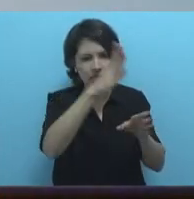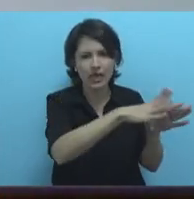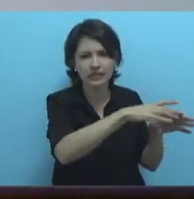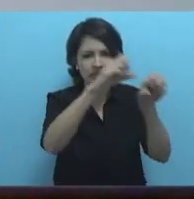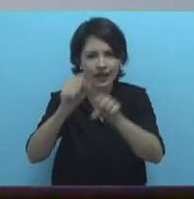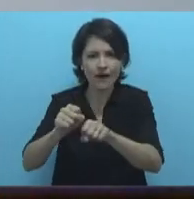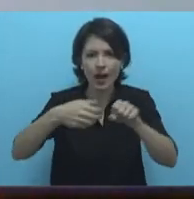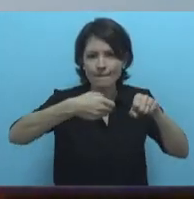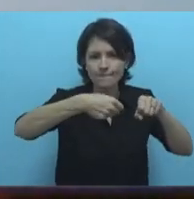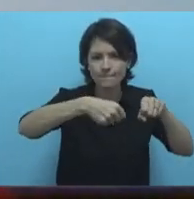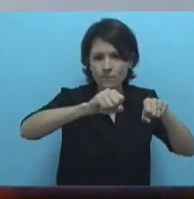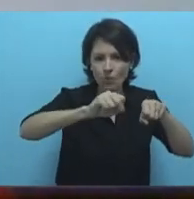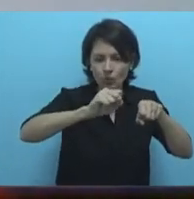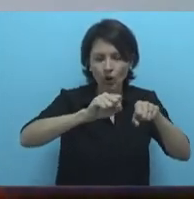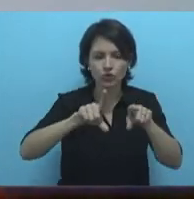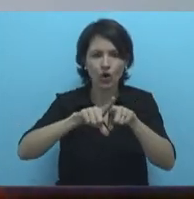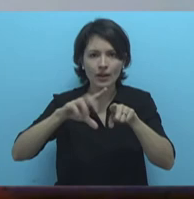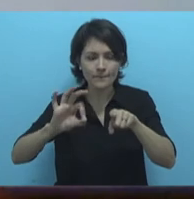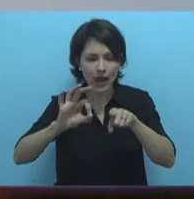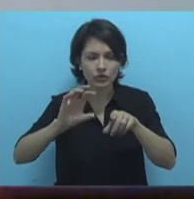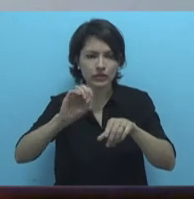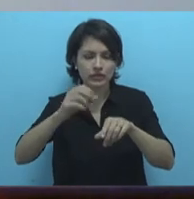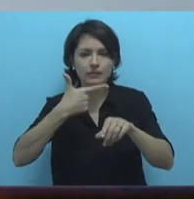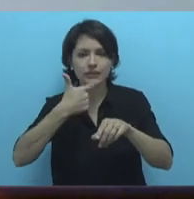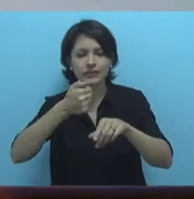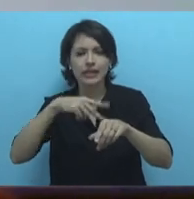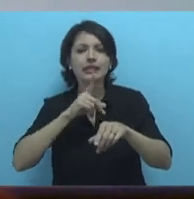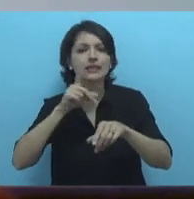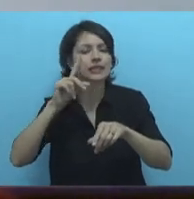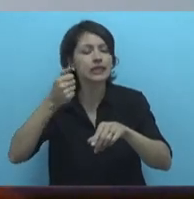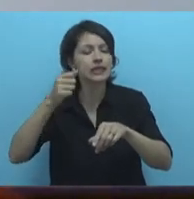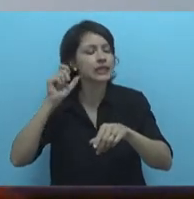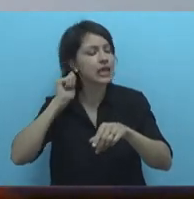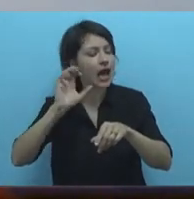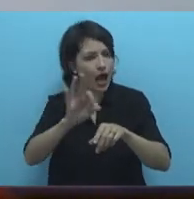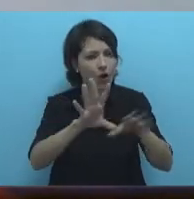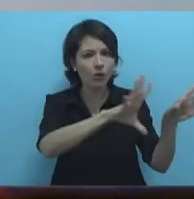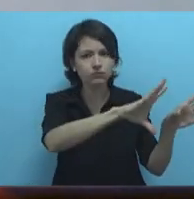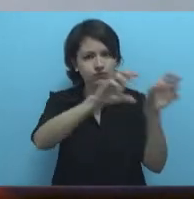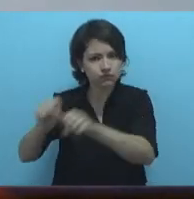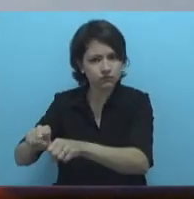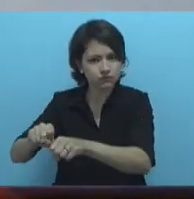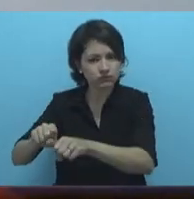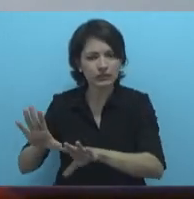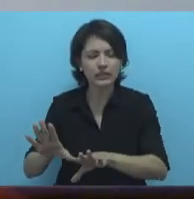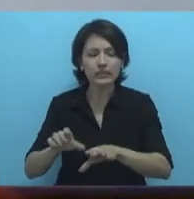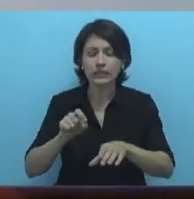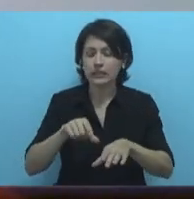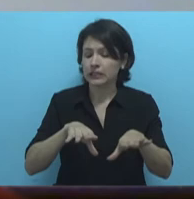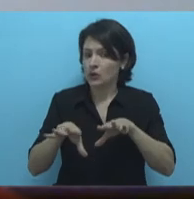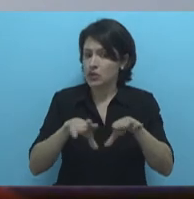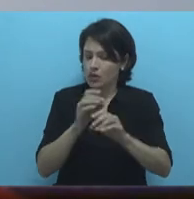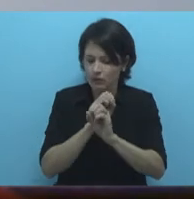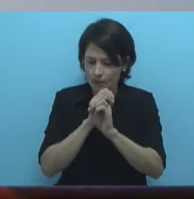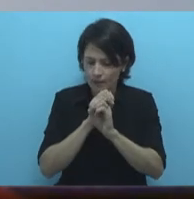joven a la rastra hubo tremenda gravedad institucional que no es un hecho aislado y esto es lo más